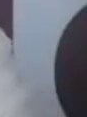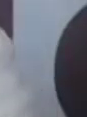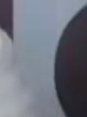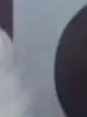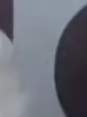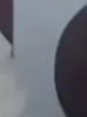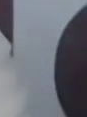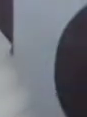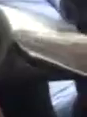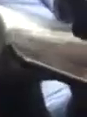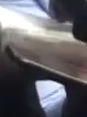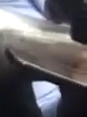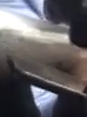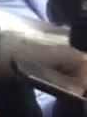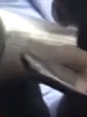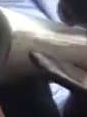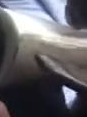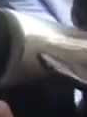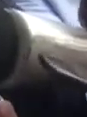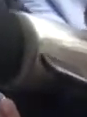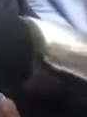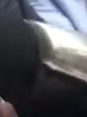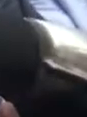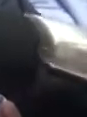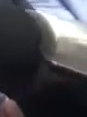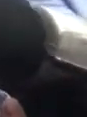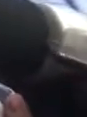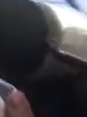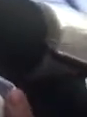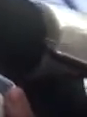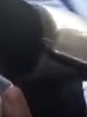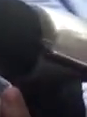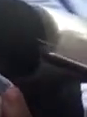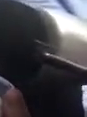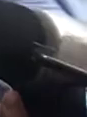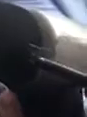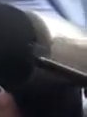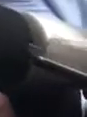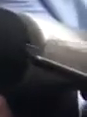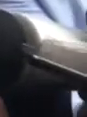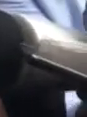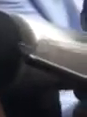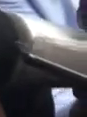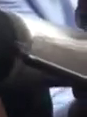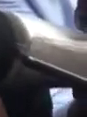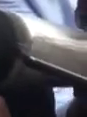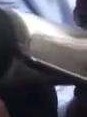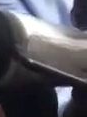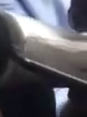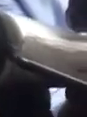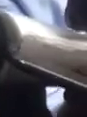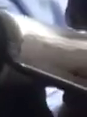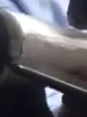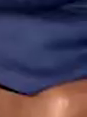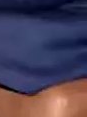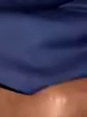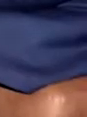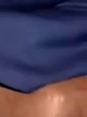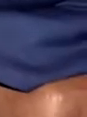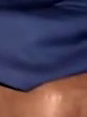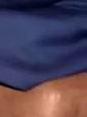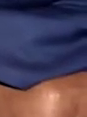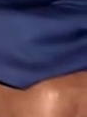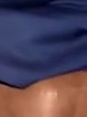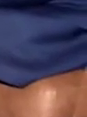aldo ruiz sánchez quien ya se reunió con el gobernador del estado martín orozco sandoval quien señaló que esta primera reunión